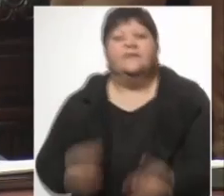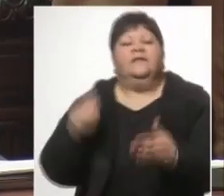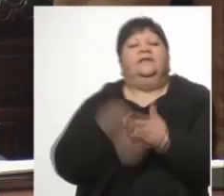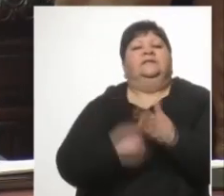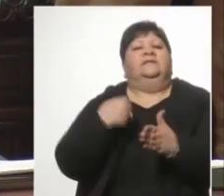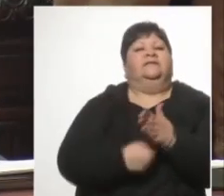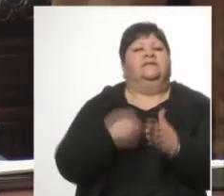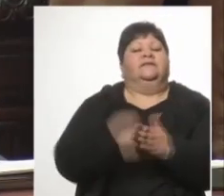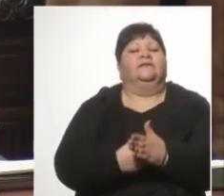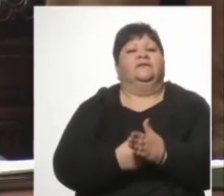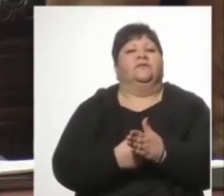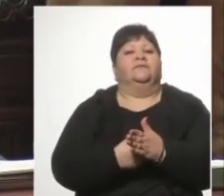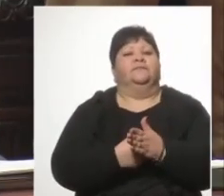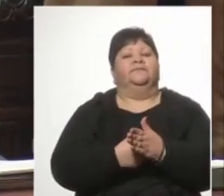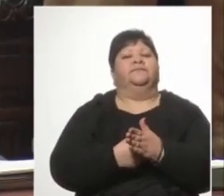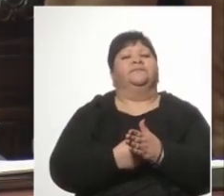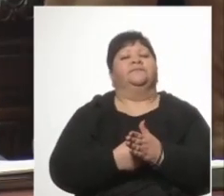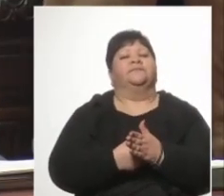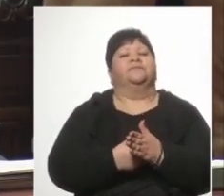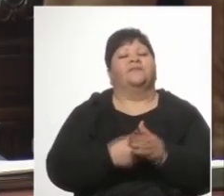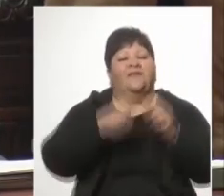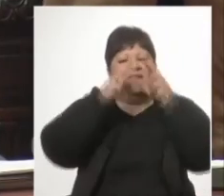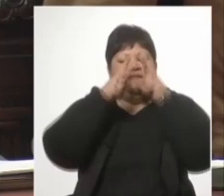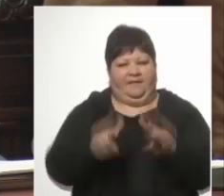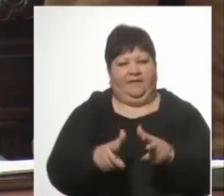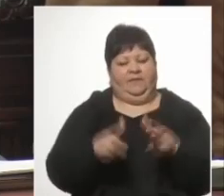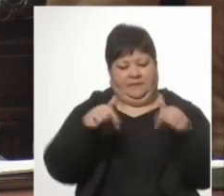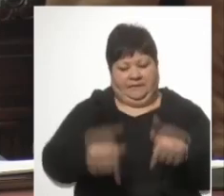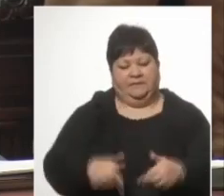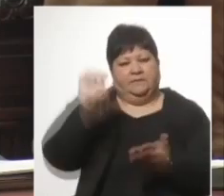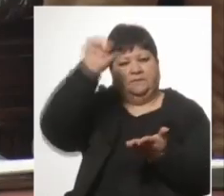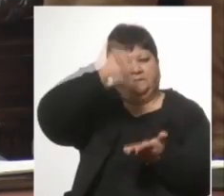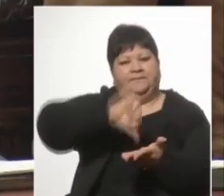Insisto en que en este país